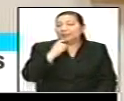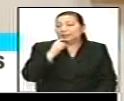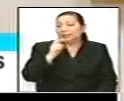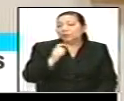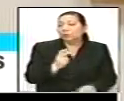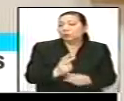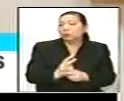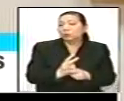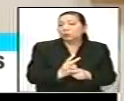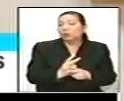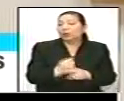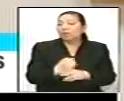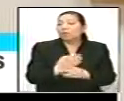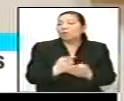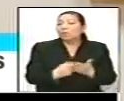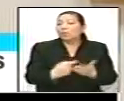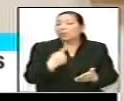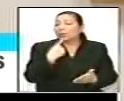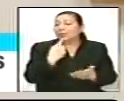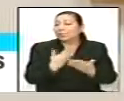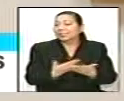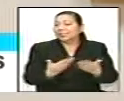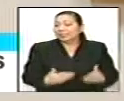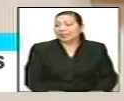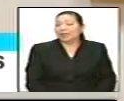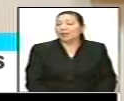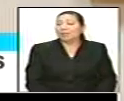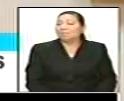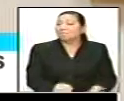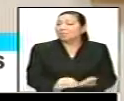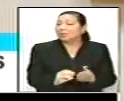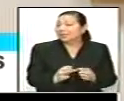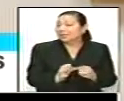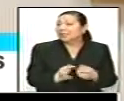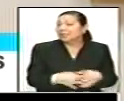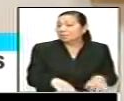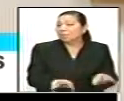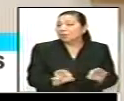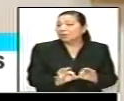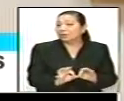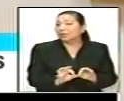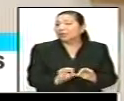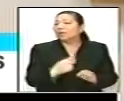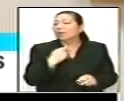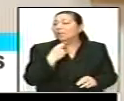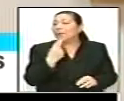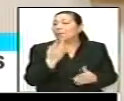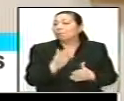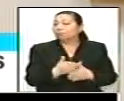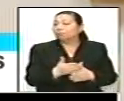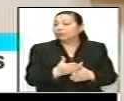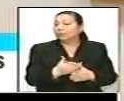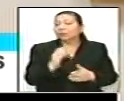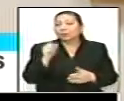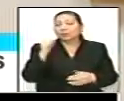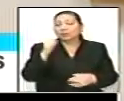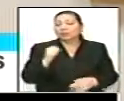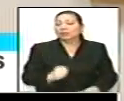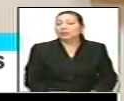Necesitamos cuidar de las formas, cómo se plantean las cosas. Eso también es clave y por eso se habla de la voz. Participar es un